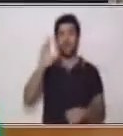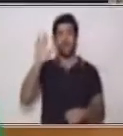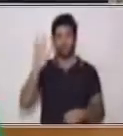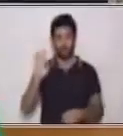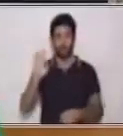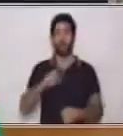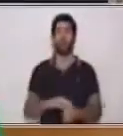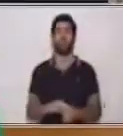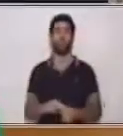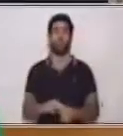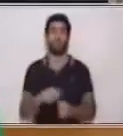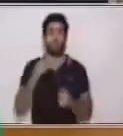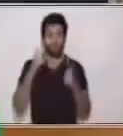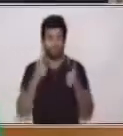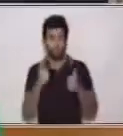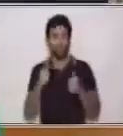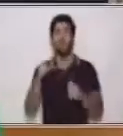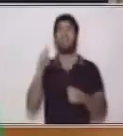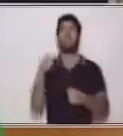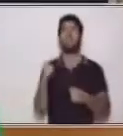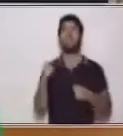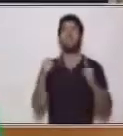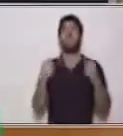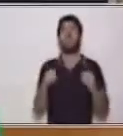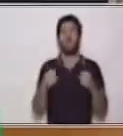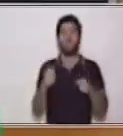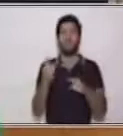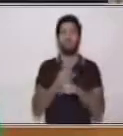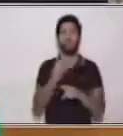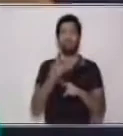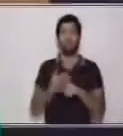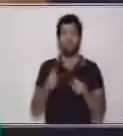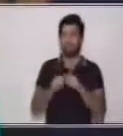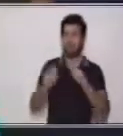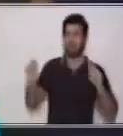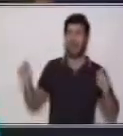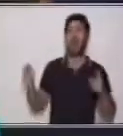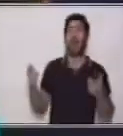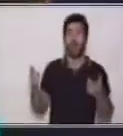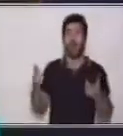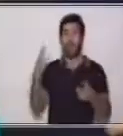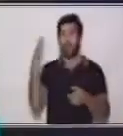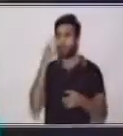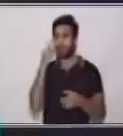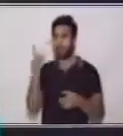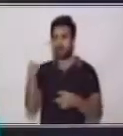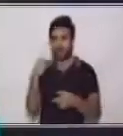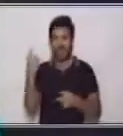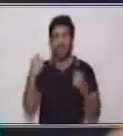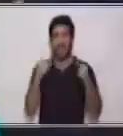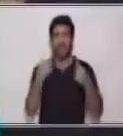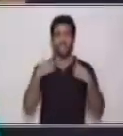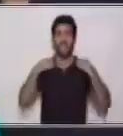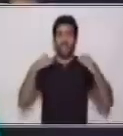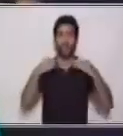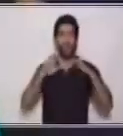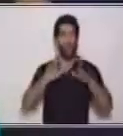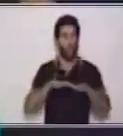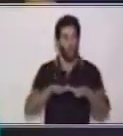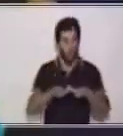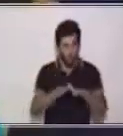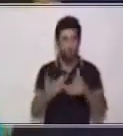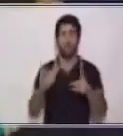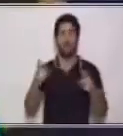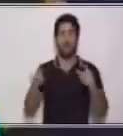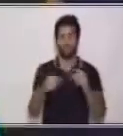¿Recordemos? ¿Quién la utiliza? Las mamás que cosen, que hacen ropa, que nos hacen pantalones, nuestros